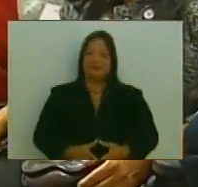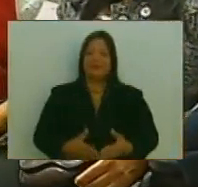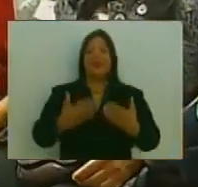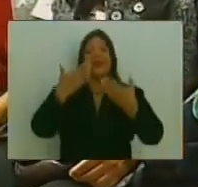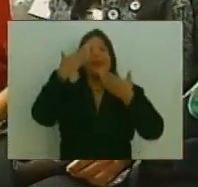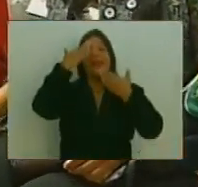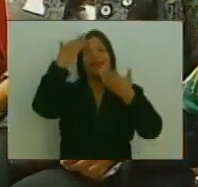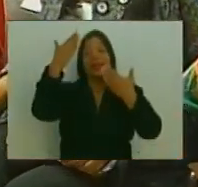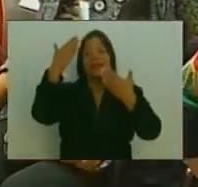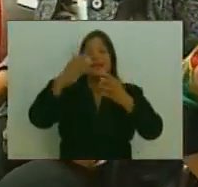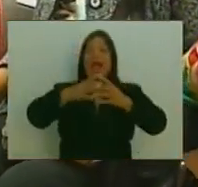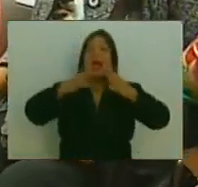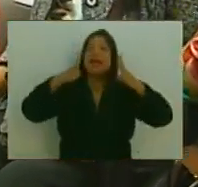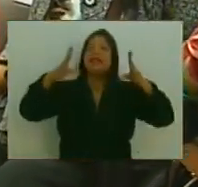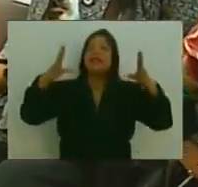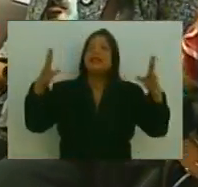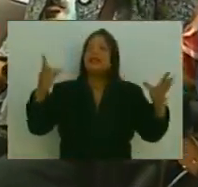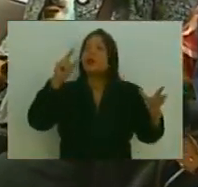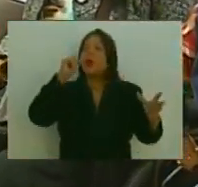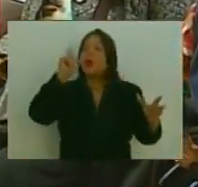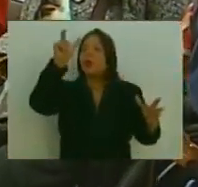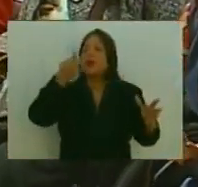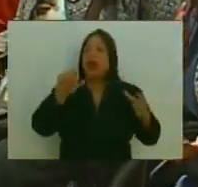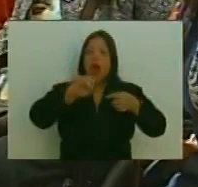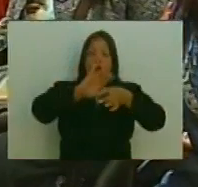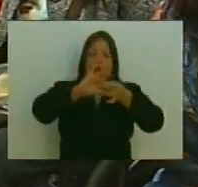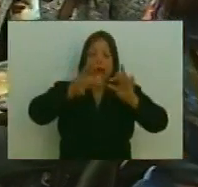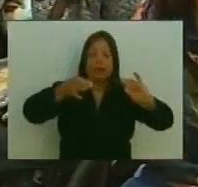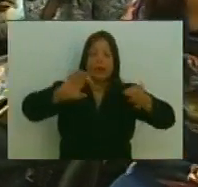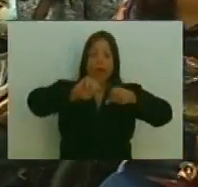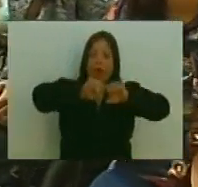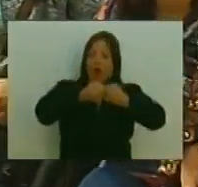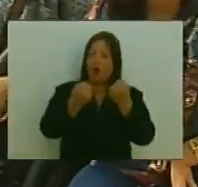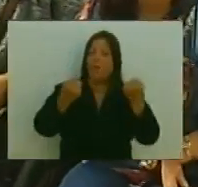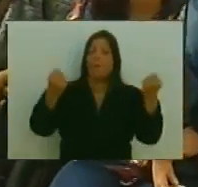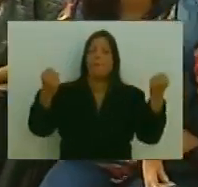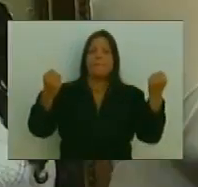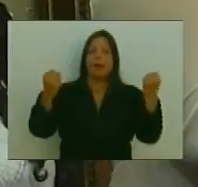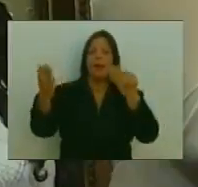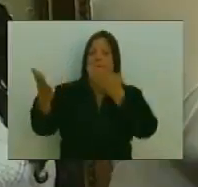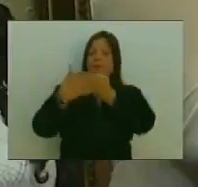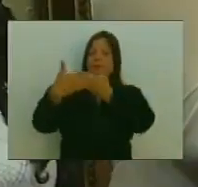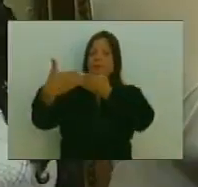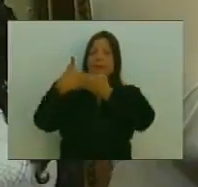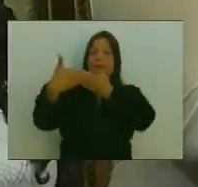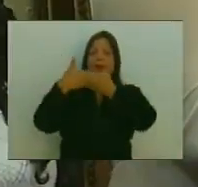Gracias a ese gigante rompimos esas cadenas, rompimos esas barreras.